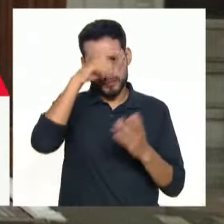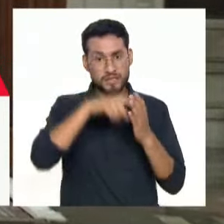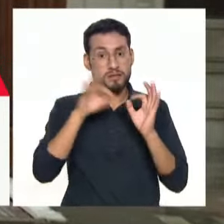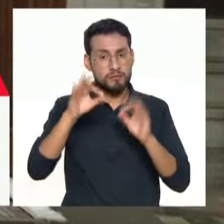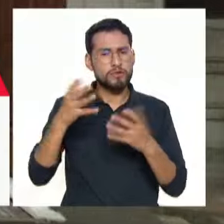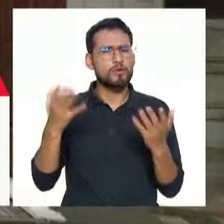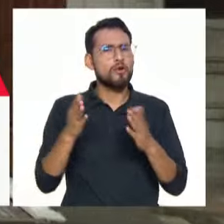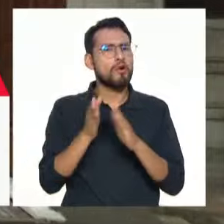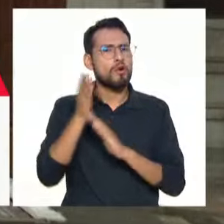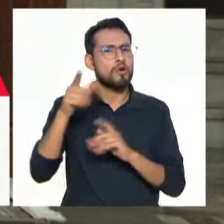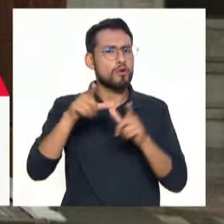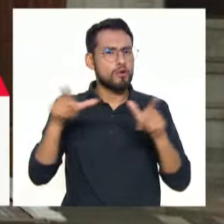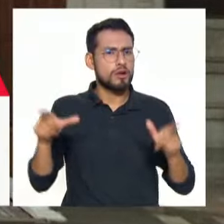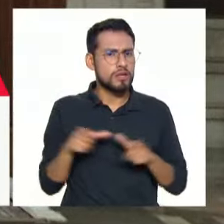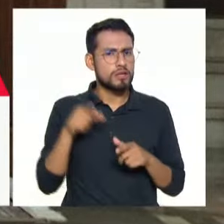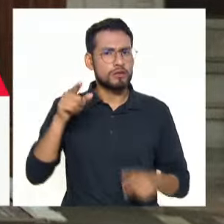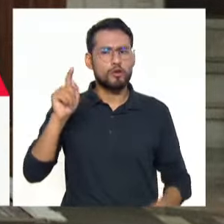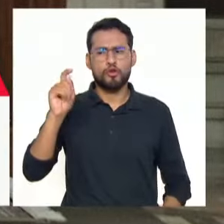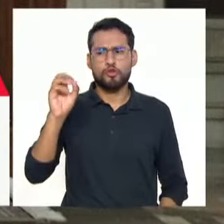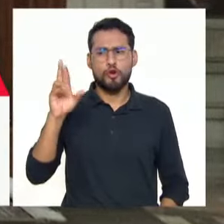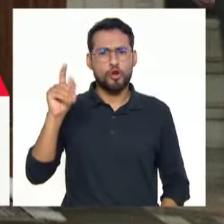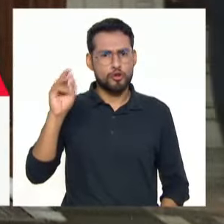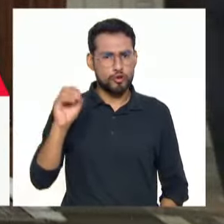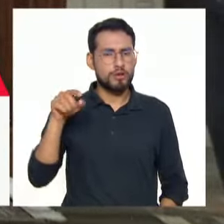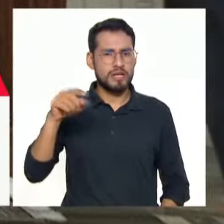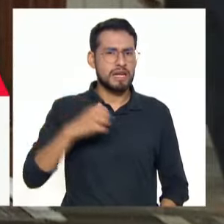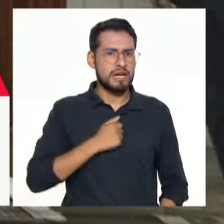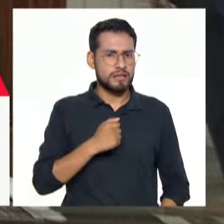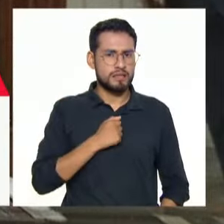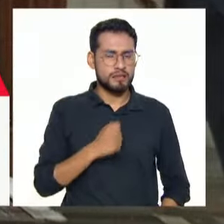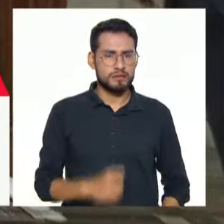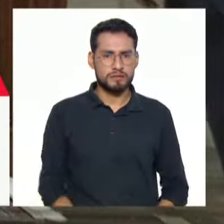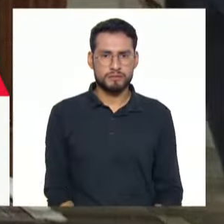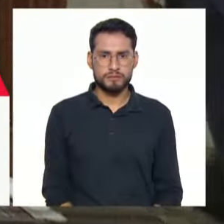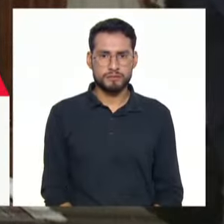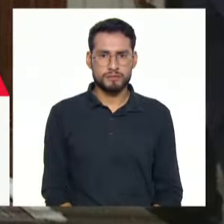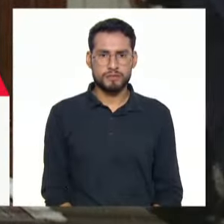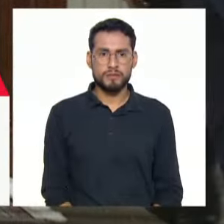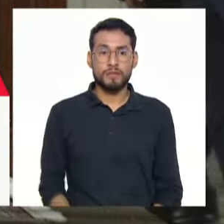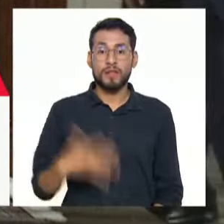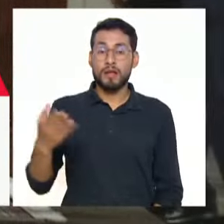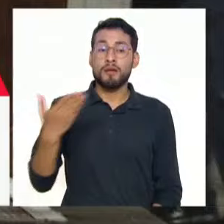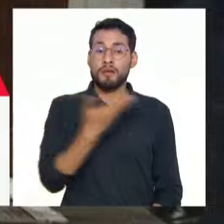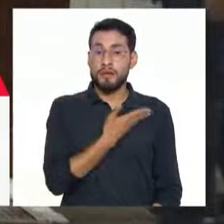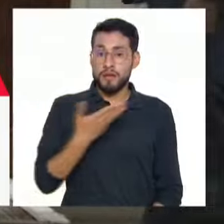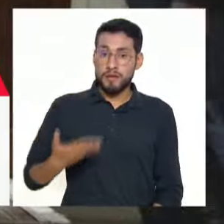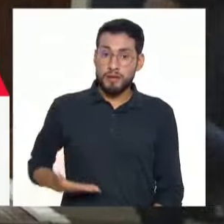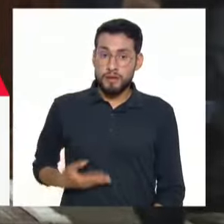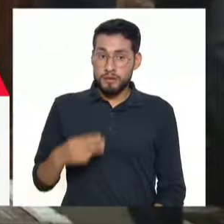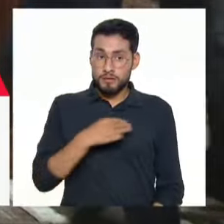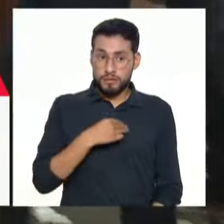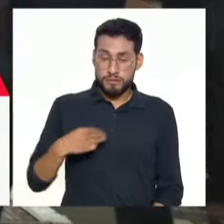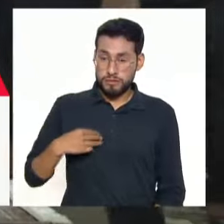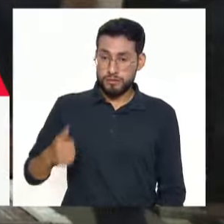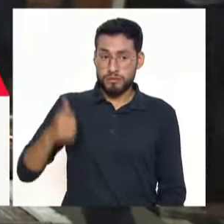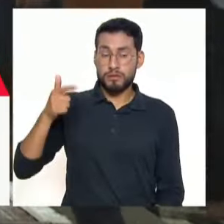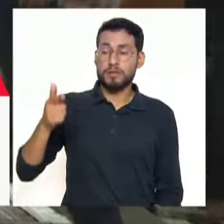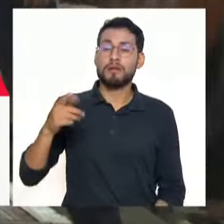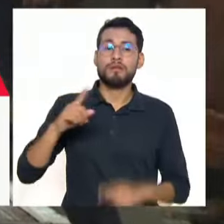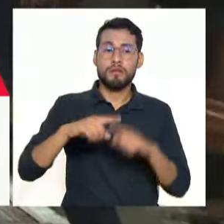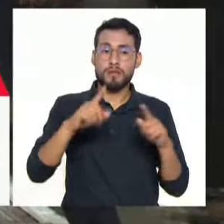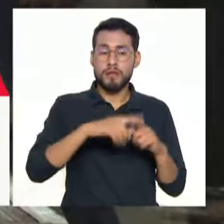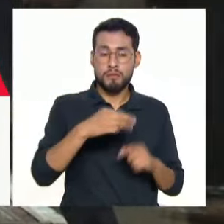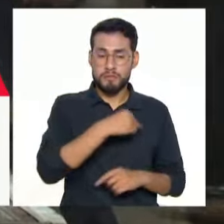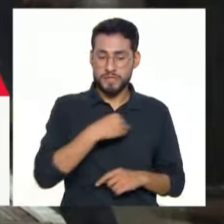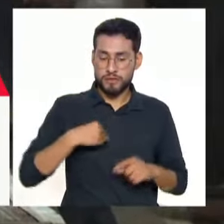ministro de Economía y Finanzas, en la ciudad de Toronto, Canadá. Invitamos al presidente del Consejo de Ministros y a las señoras y señores ministros